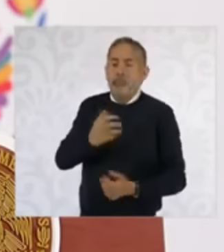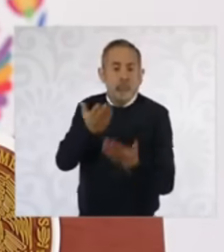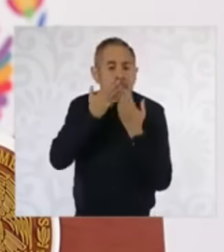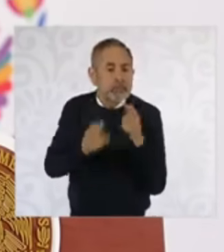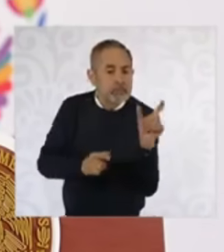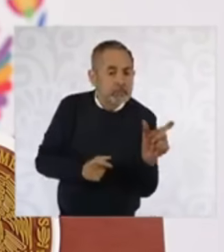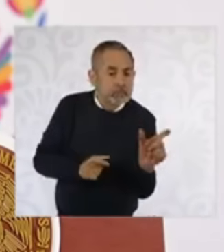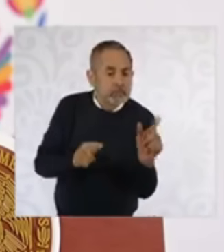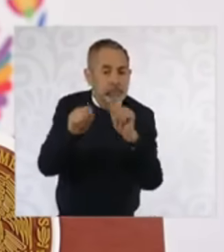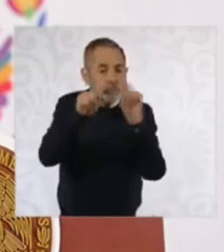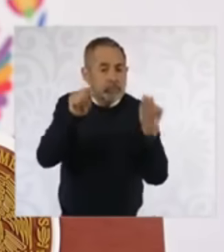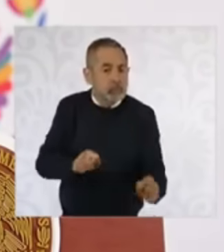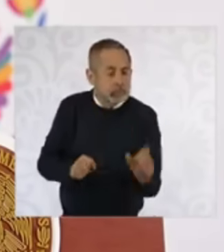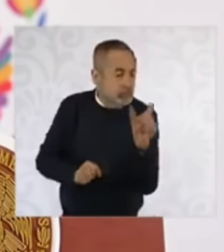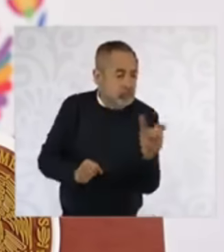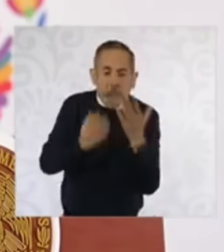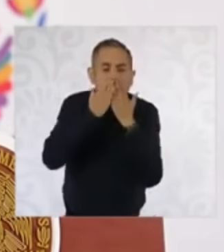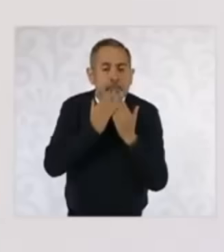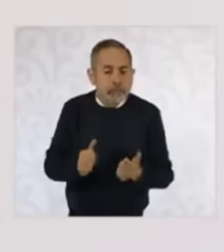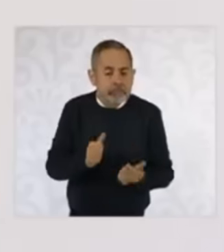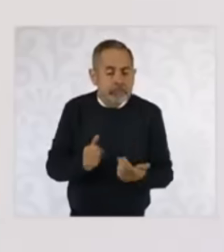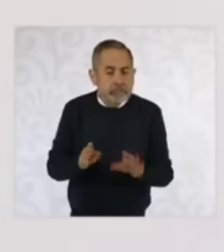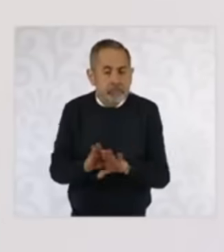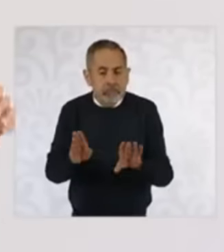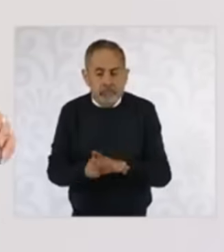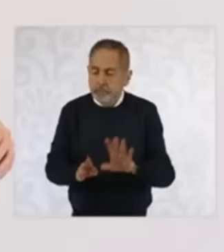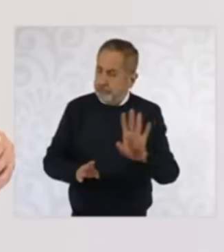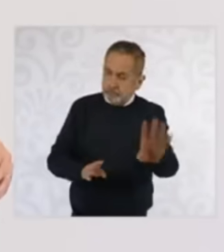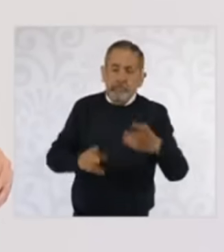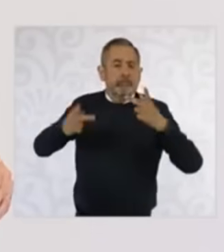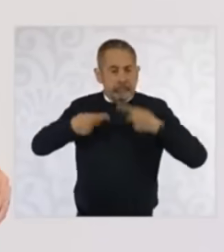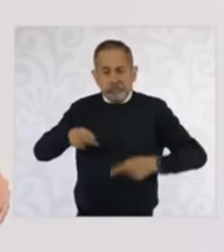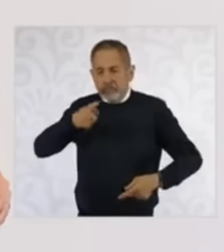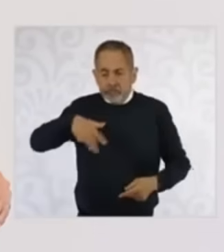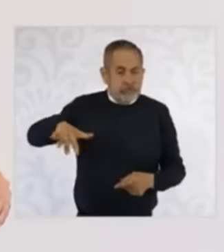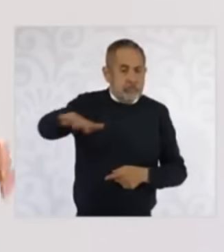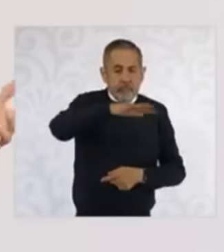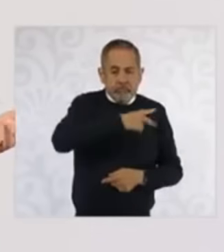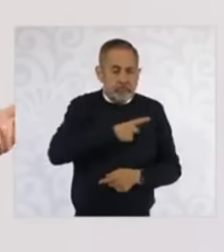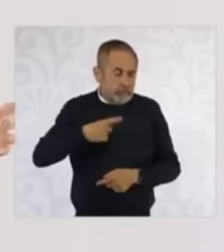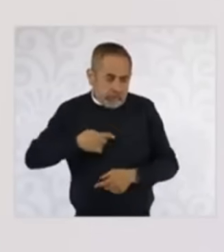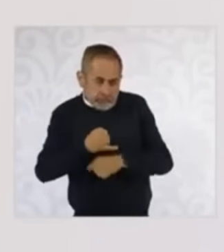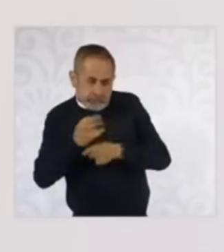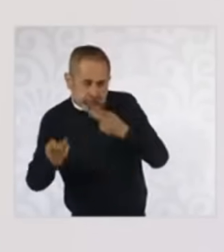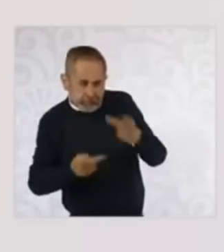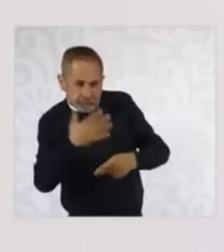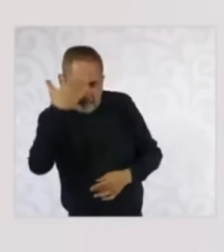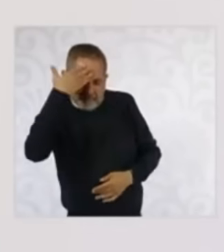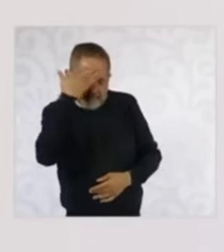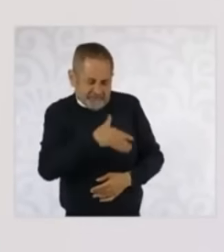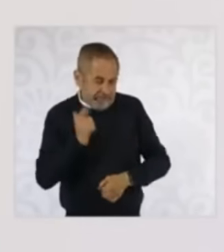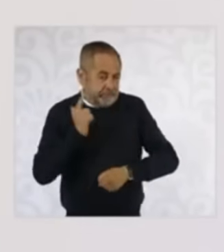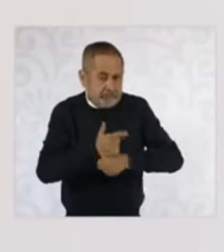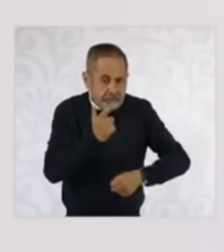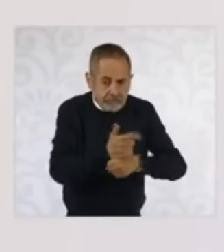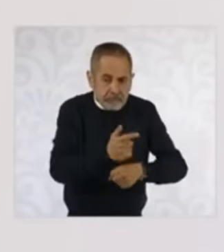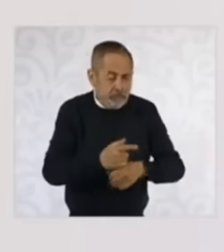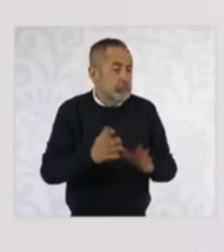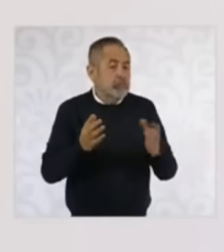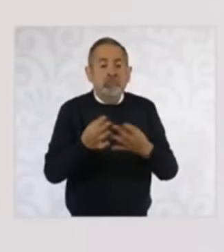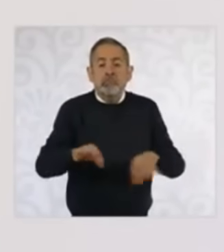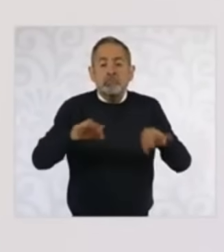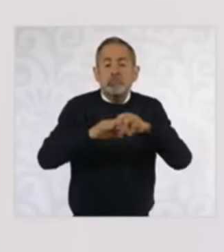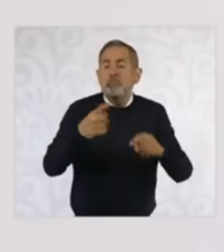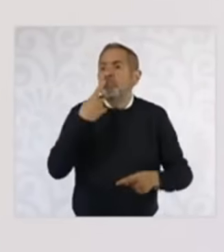cédula profesional para ello entonces s es importante que el ciudadano se informe pero también pues todas las denuncias que